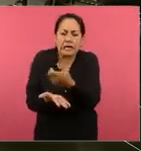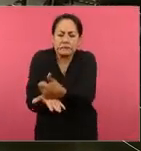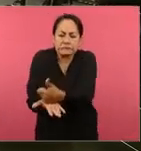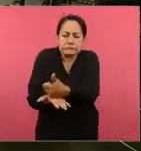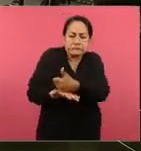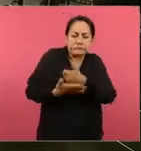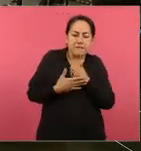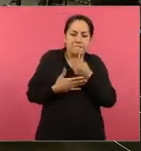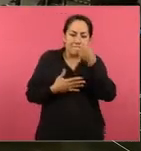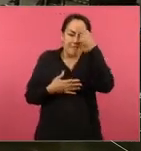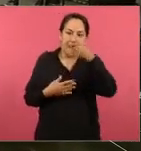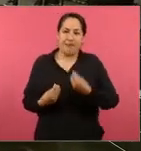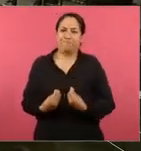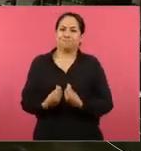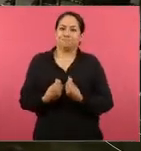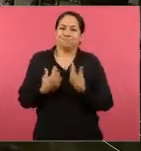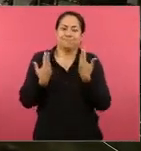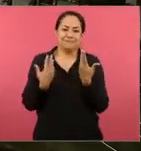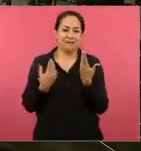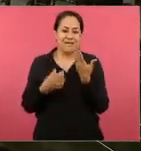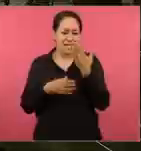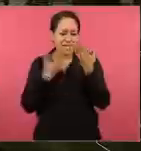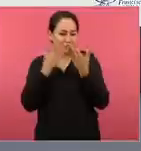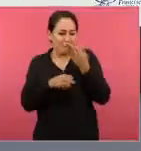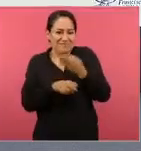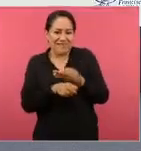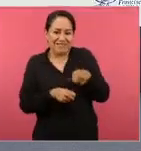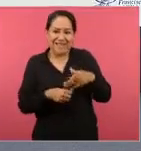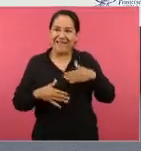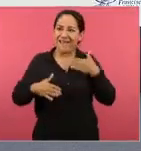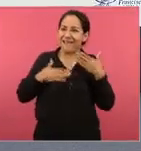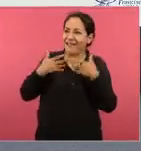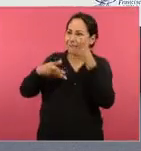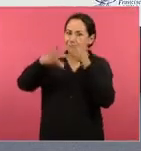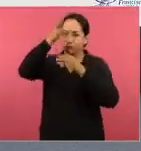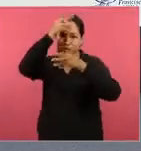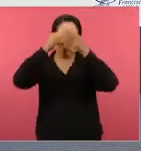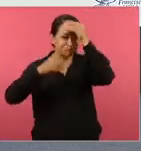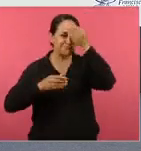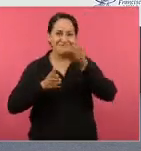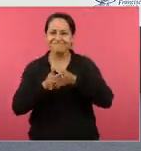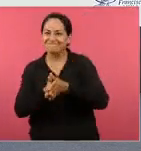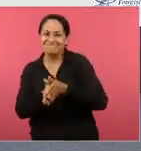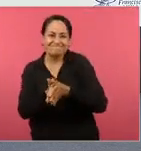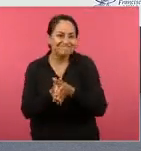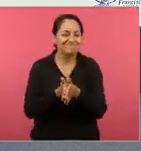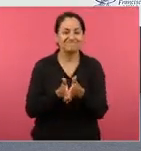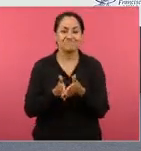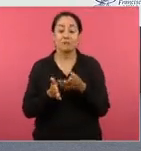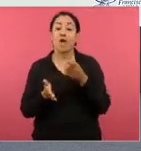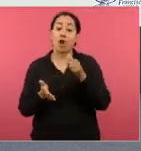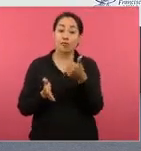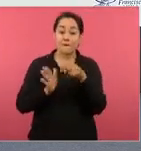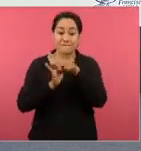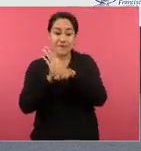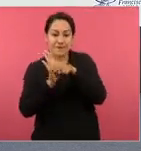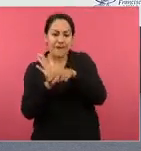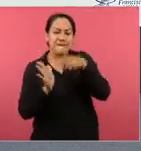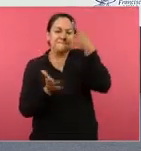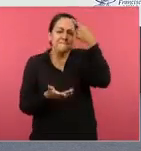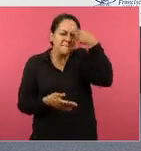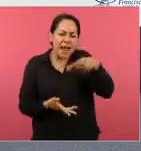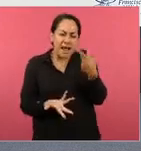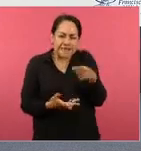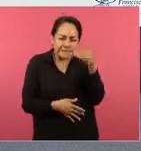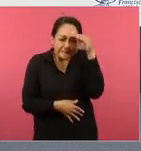motivar a los estudiantes, que nos ayudan a reflexionar, pero también hay otros videos, esos se llaman